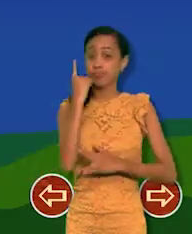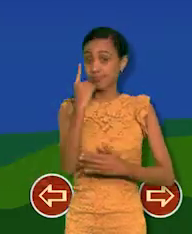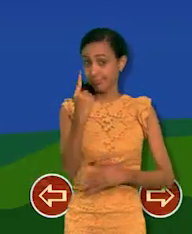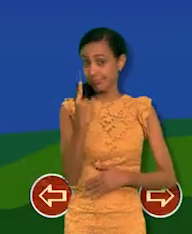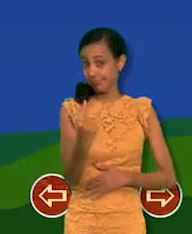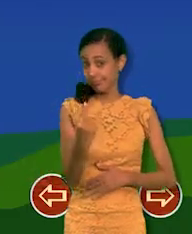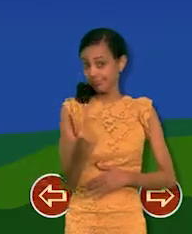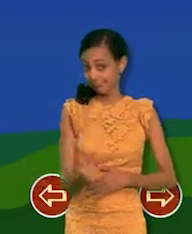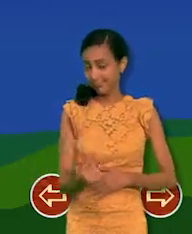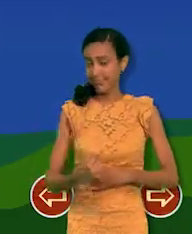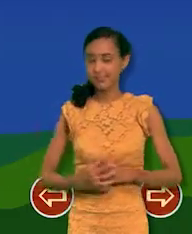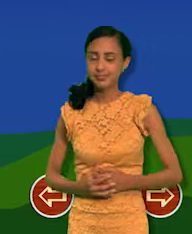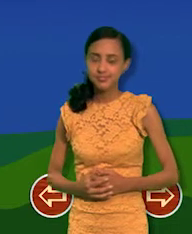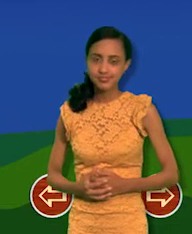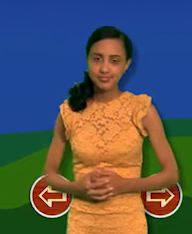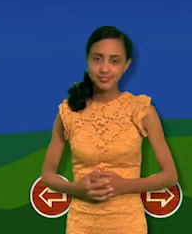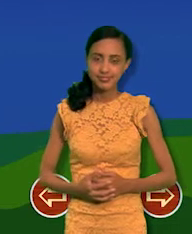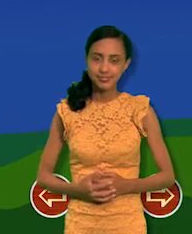uno.